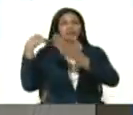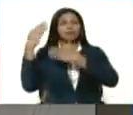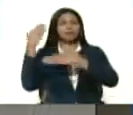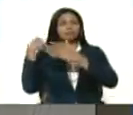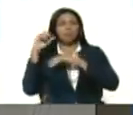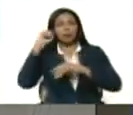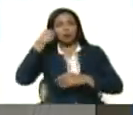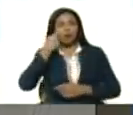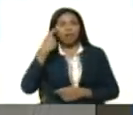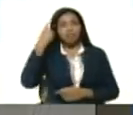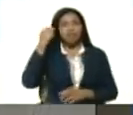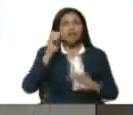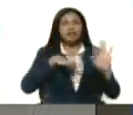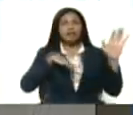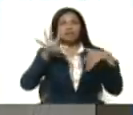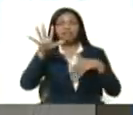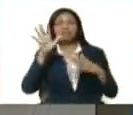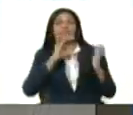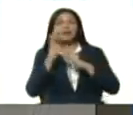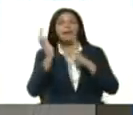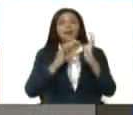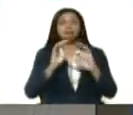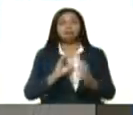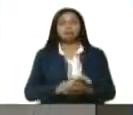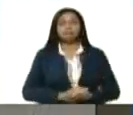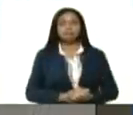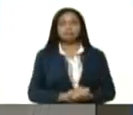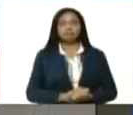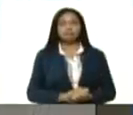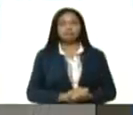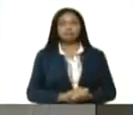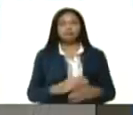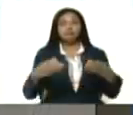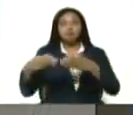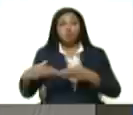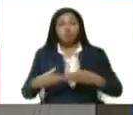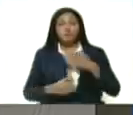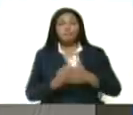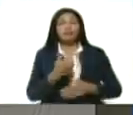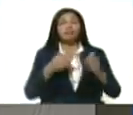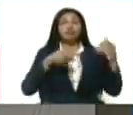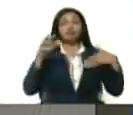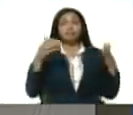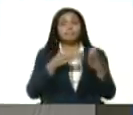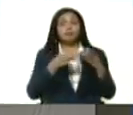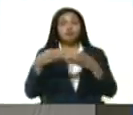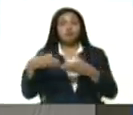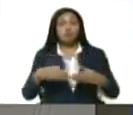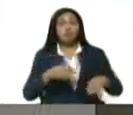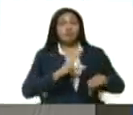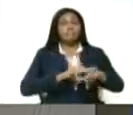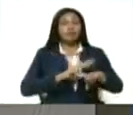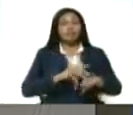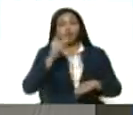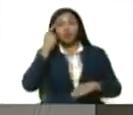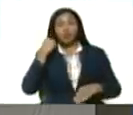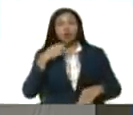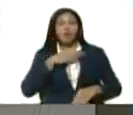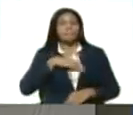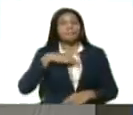El día 15 de abril, los equipos, los más de 12.000 equipos de médicos de la